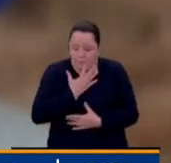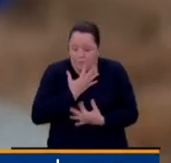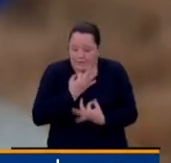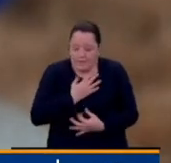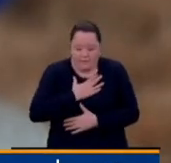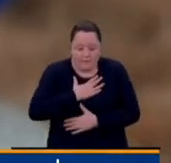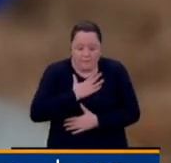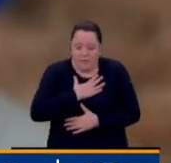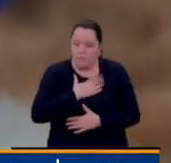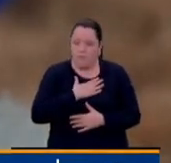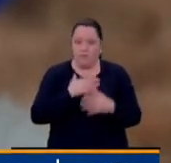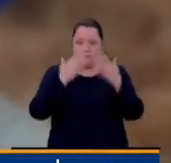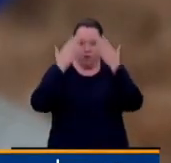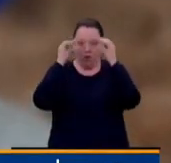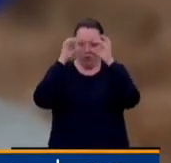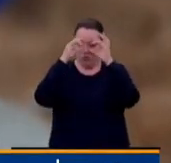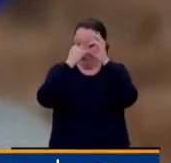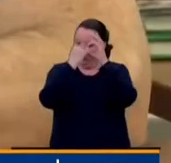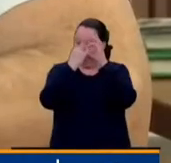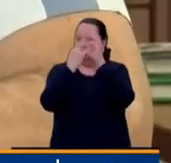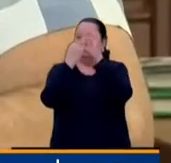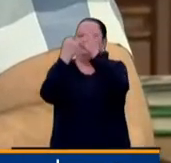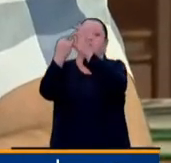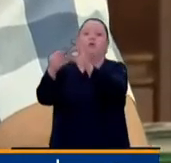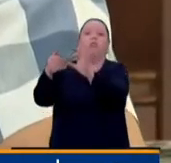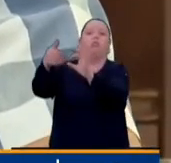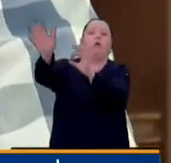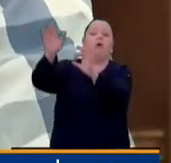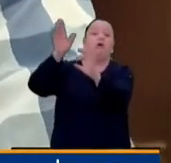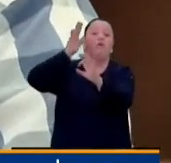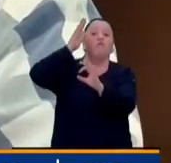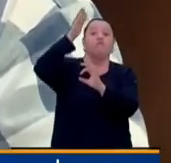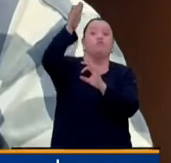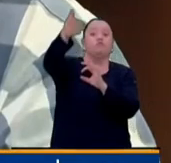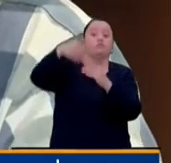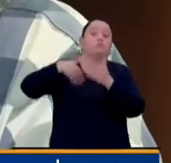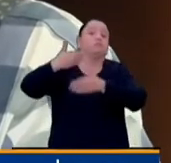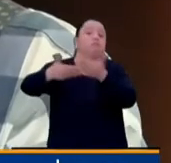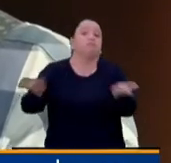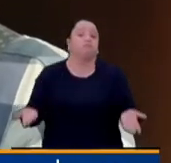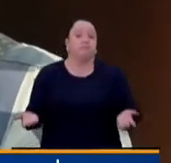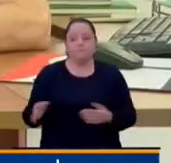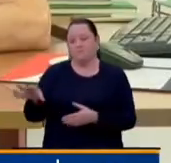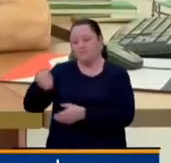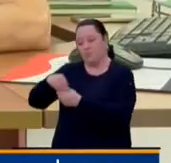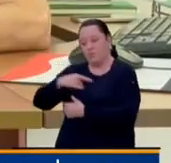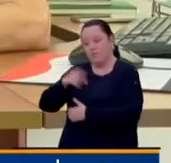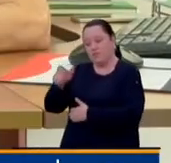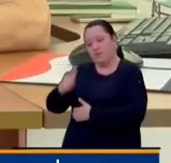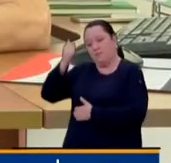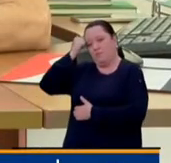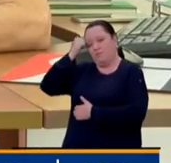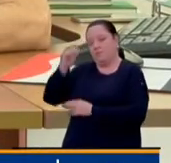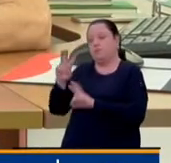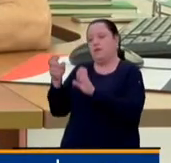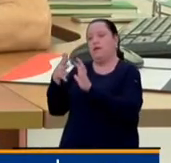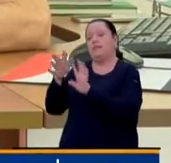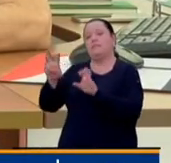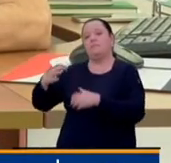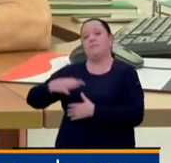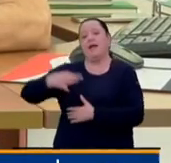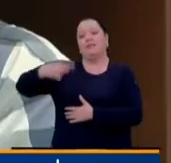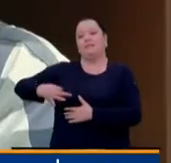un mapa de mis ojos con el que seguramente en el futuro podrá autenticar. Un docente universitario habló sobre el tema ético. Si